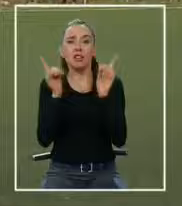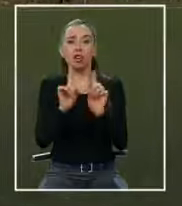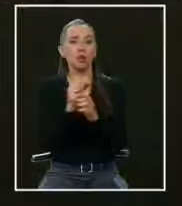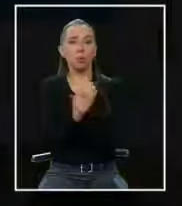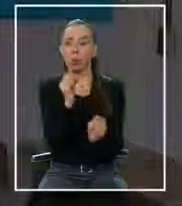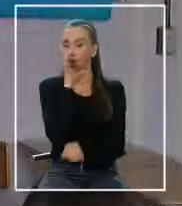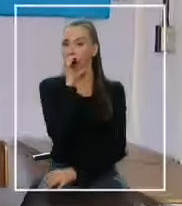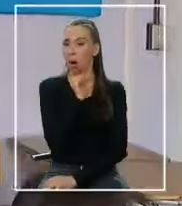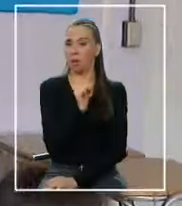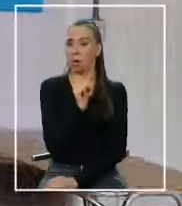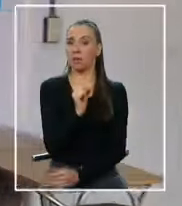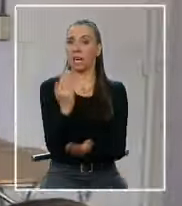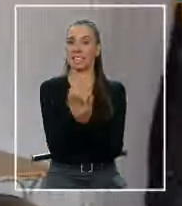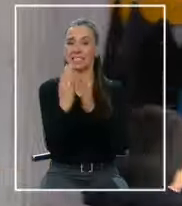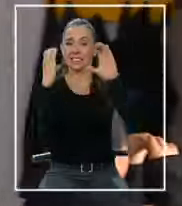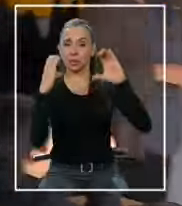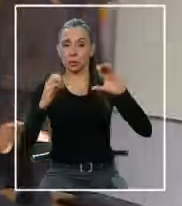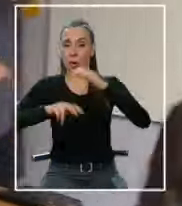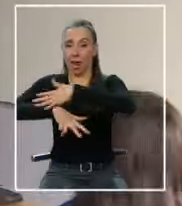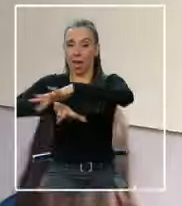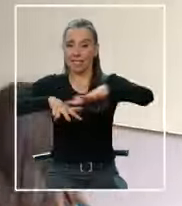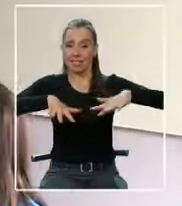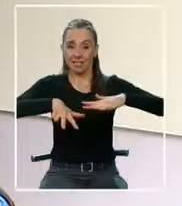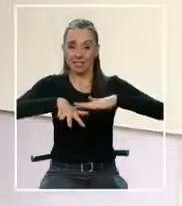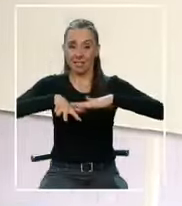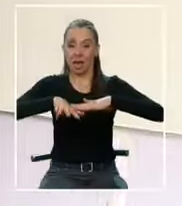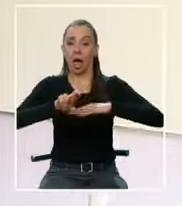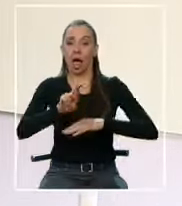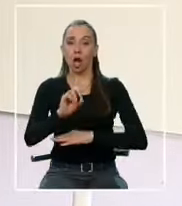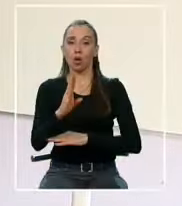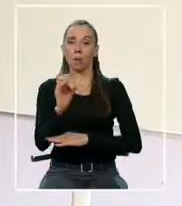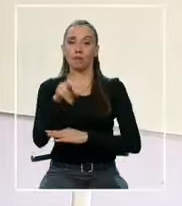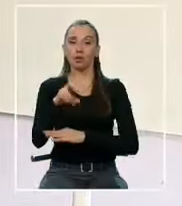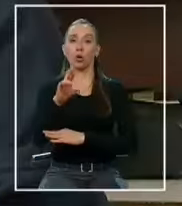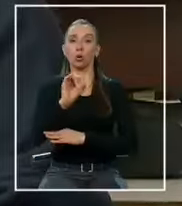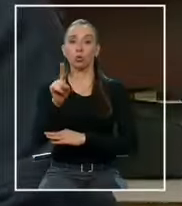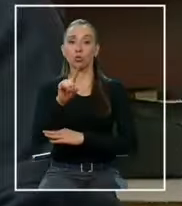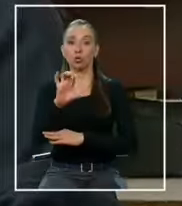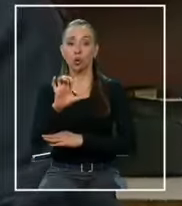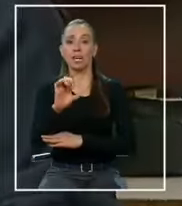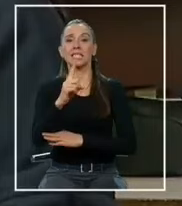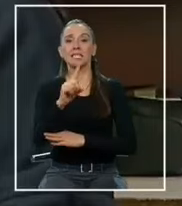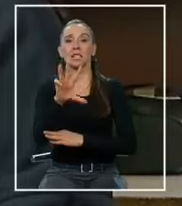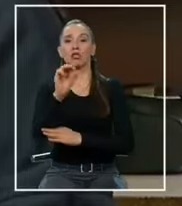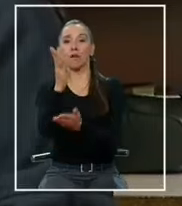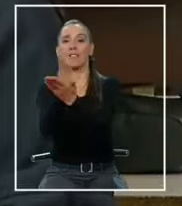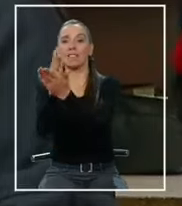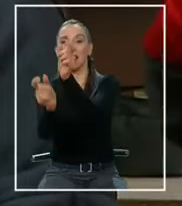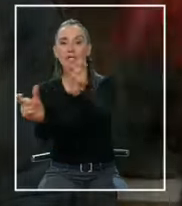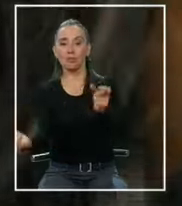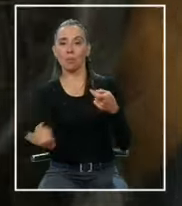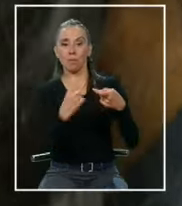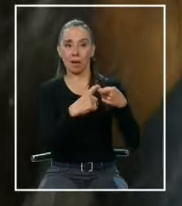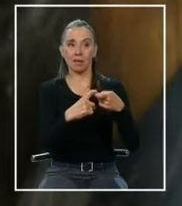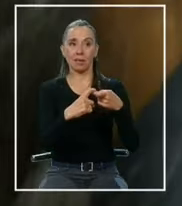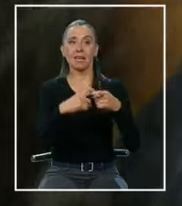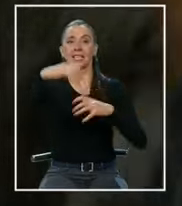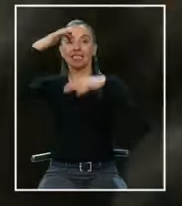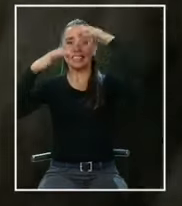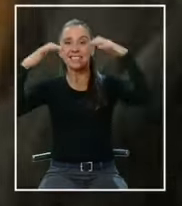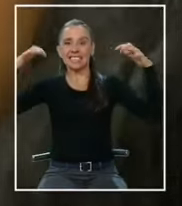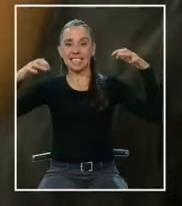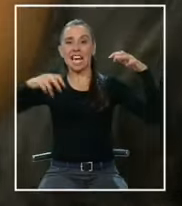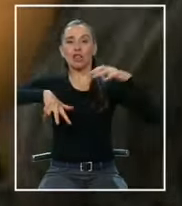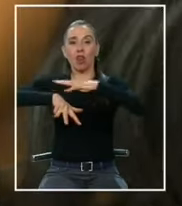podemos aguantarlo. El Colegio Insular de Robinson Crusoe tiene una matrícula aproximada de 190 estudiantes y se emplaza entre los cerros